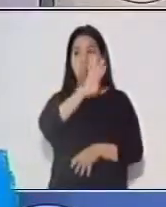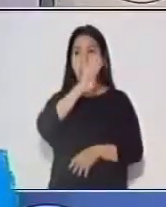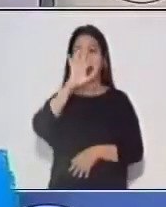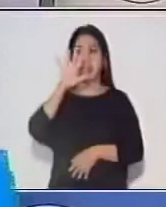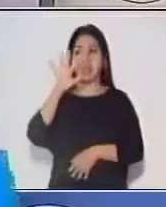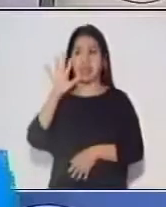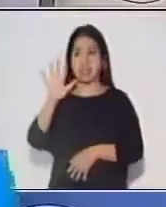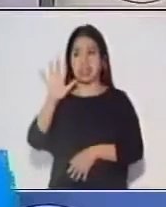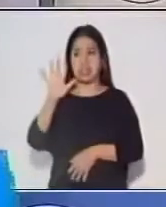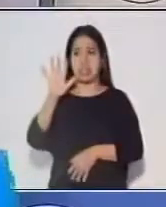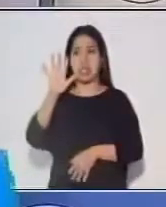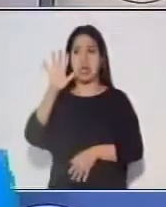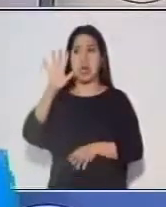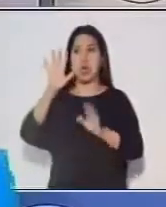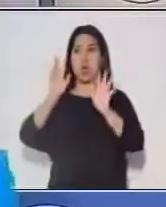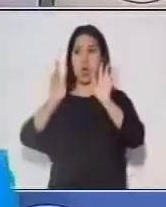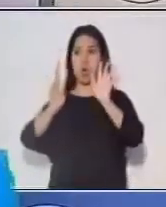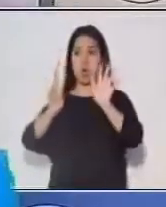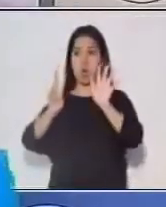0.45 al cuadrado.